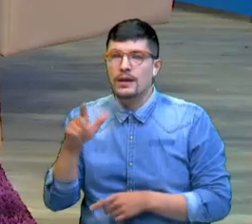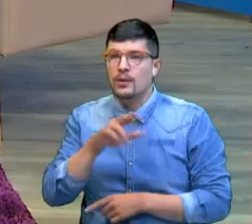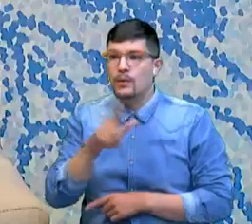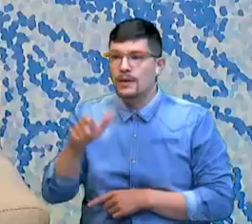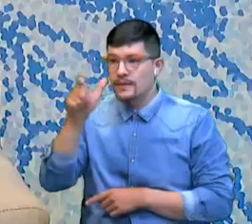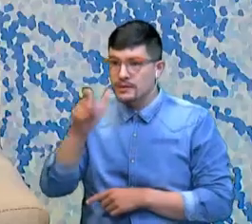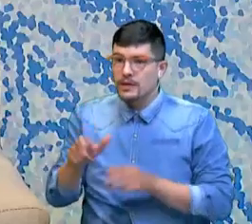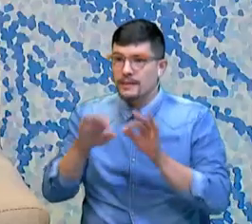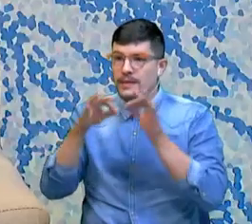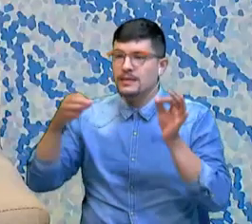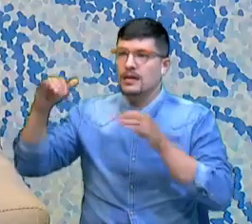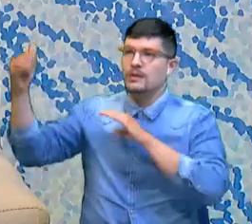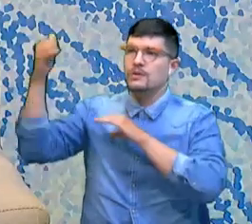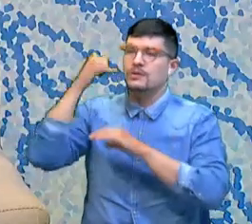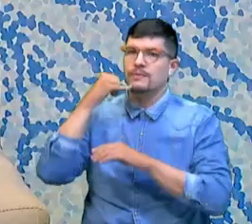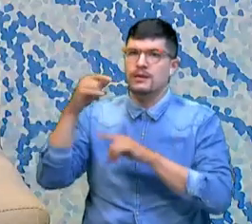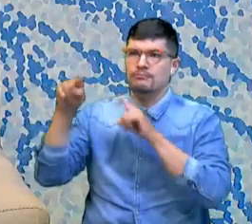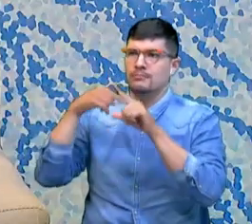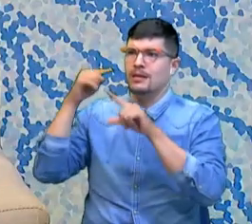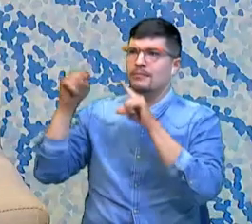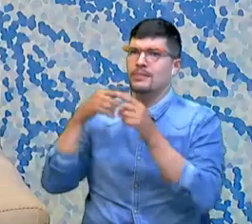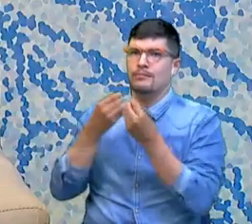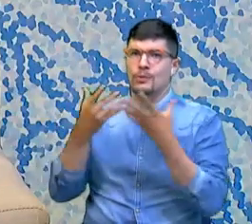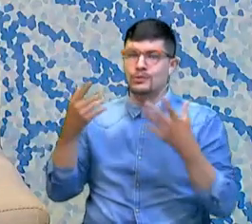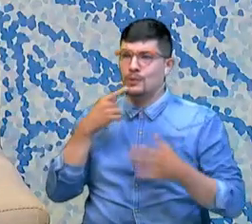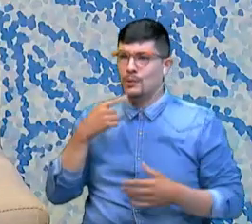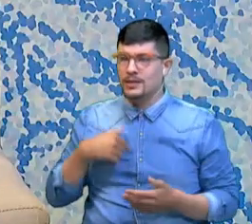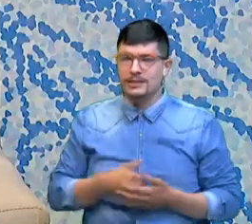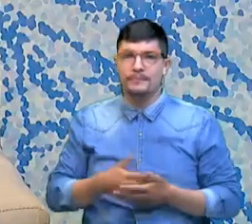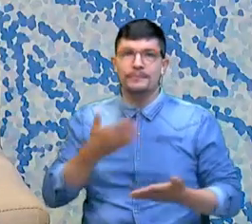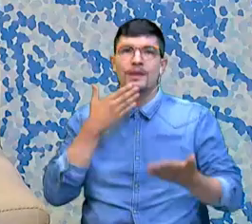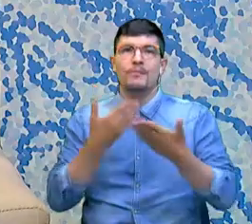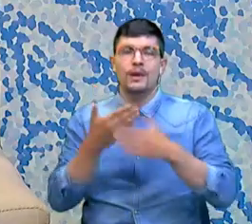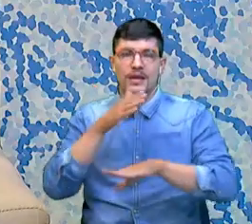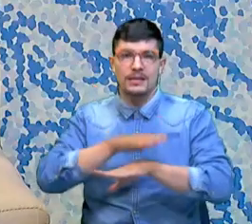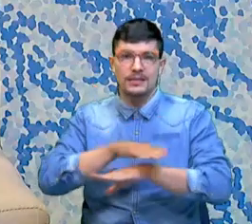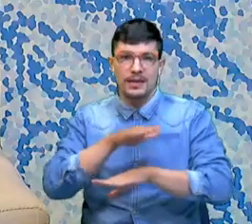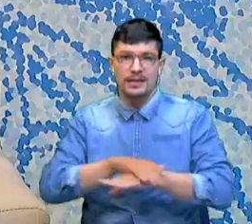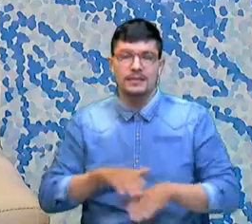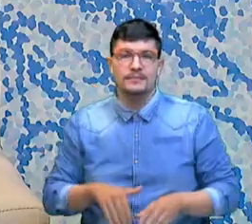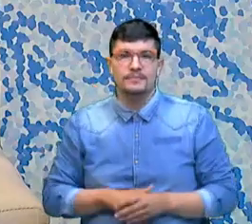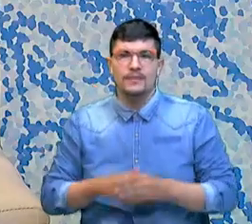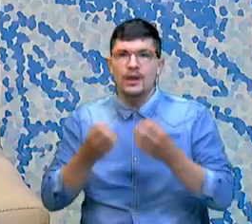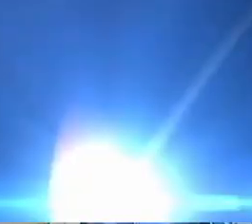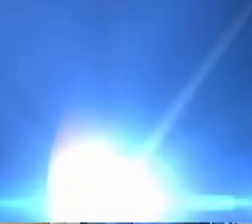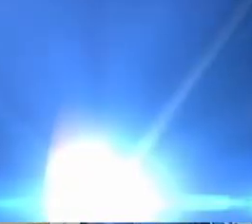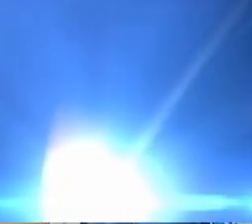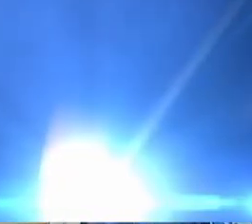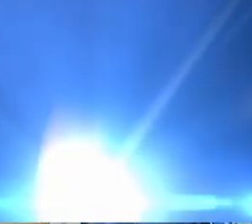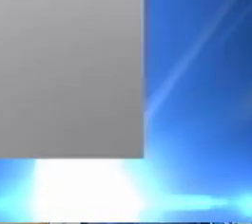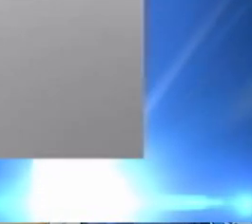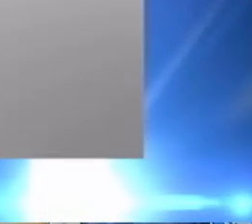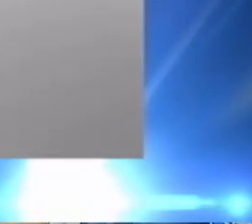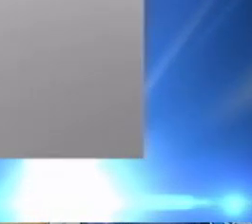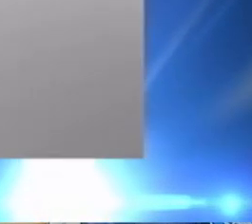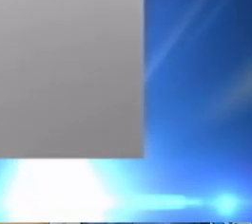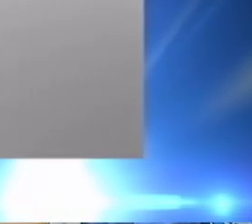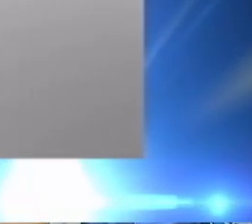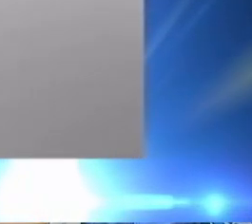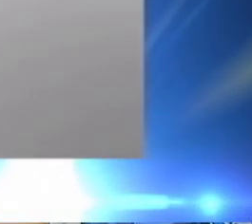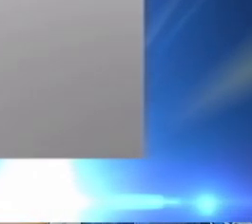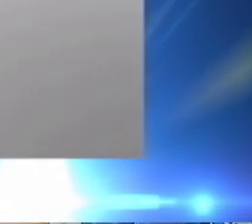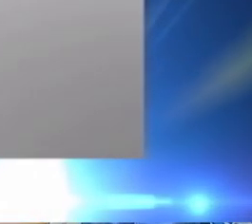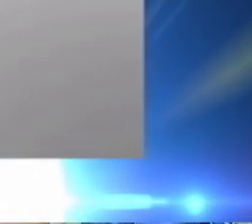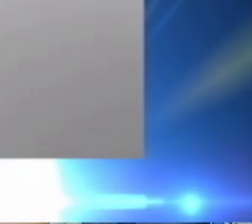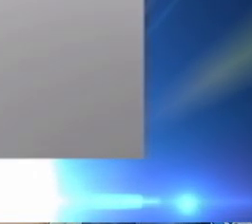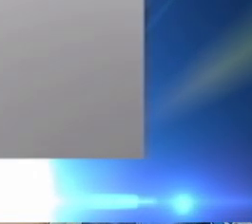tenemos otro mensaje. Nos están escribiendo mucho, abogado. Dice, buenas tardes, ¿cuánto tiempo debo empezar a recibir la pensión después